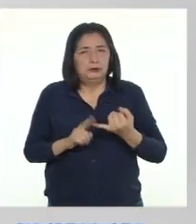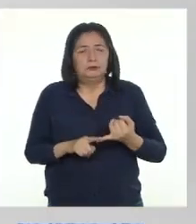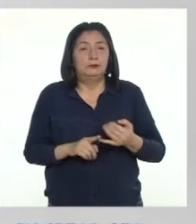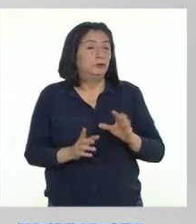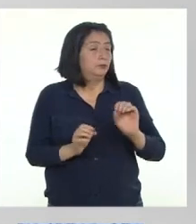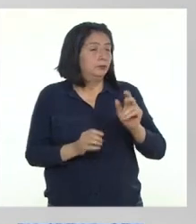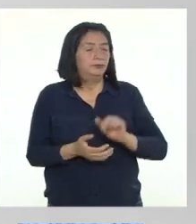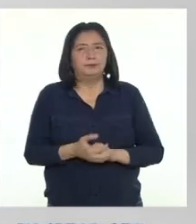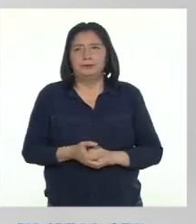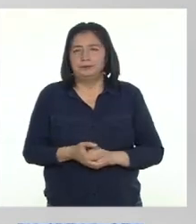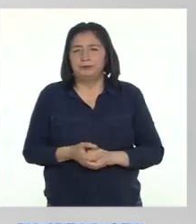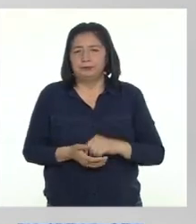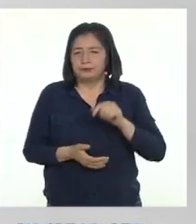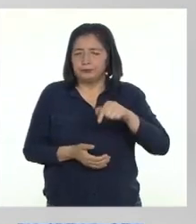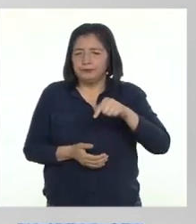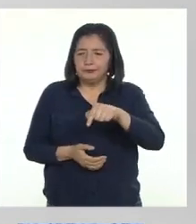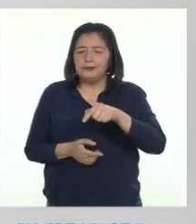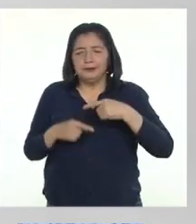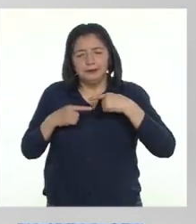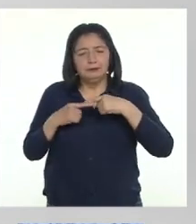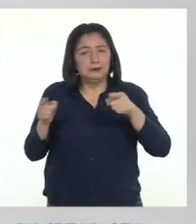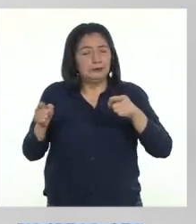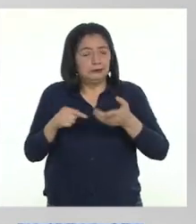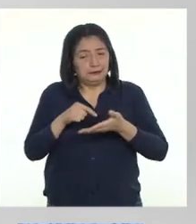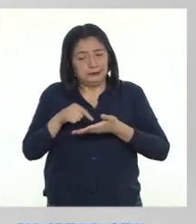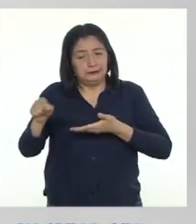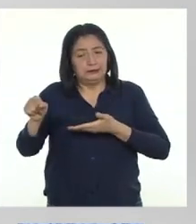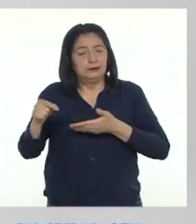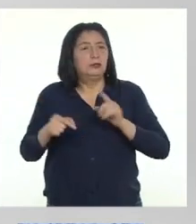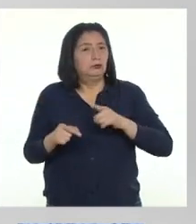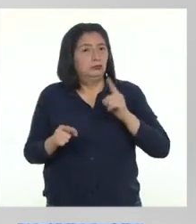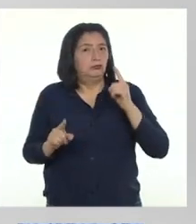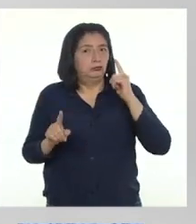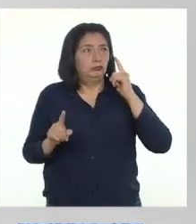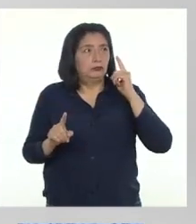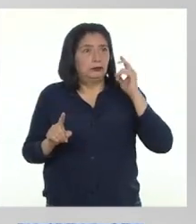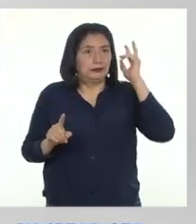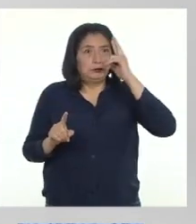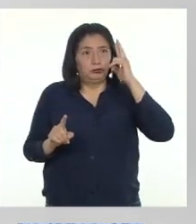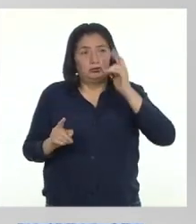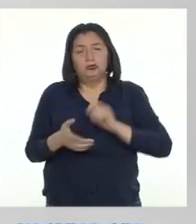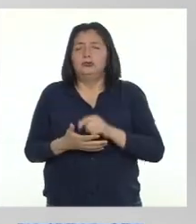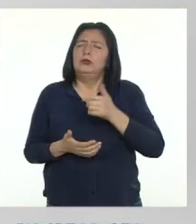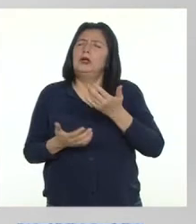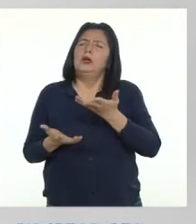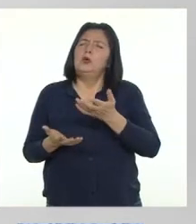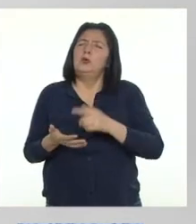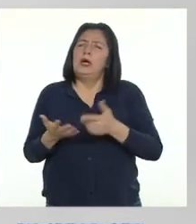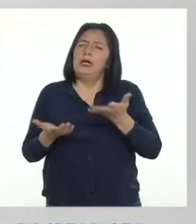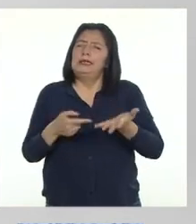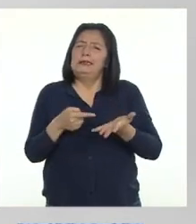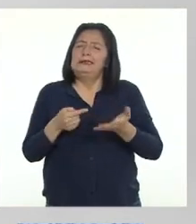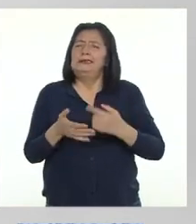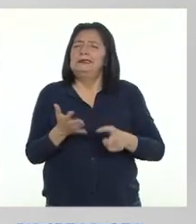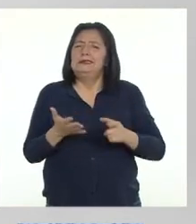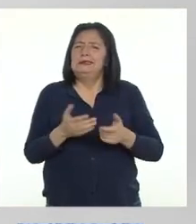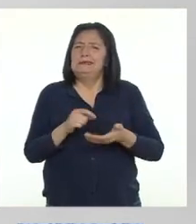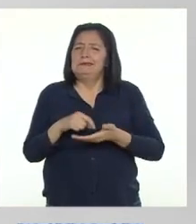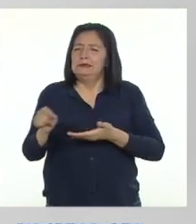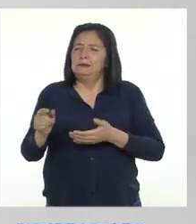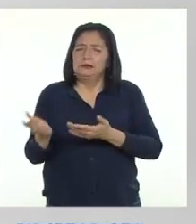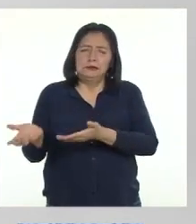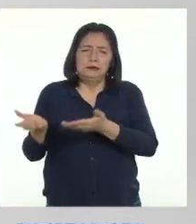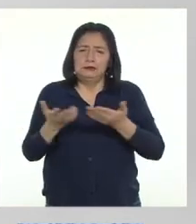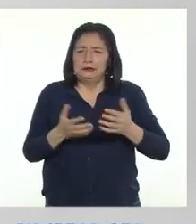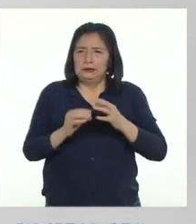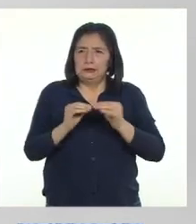Ok, entonces, en este mensaje siempre hay un propósito, claro. Tu propósito aquí es escribirle para que ella